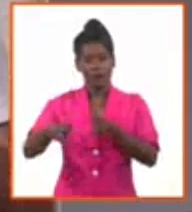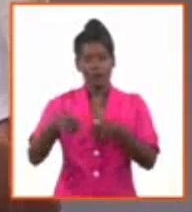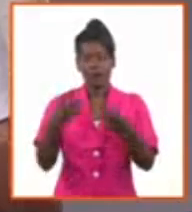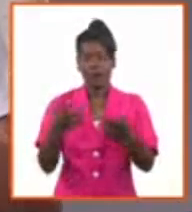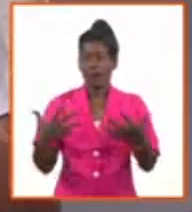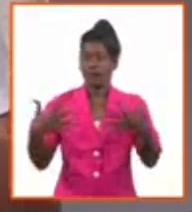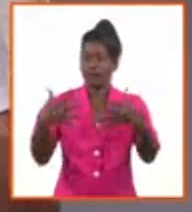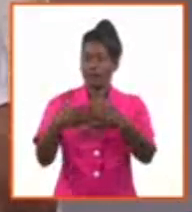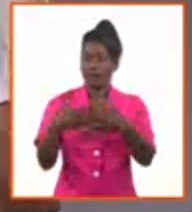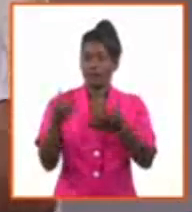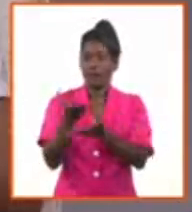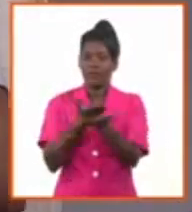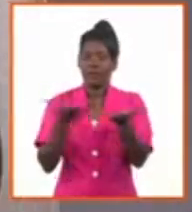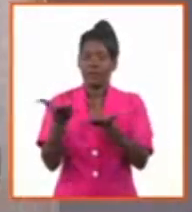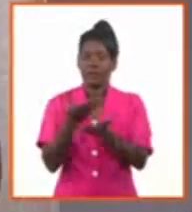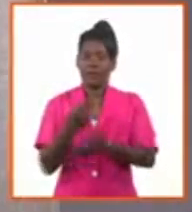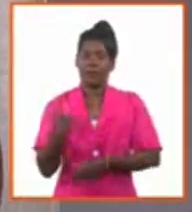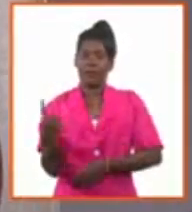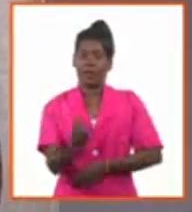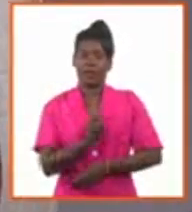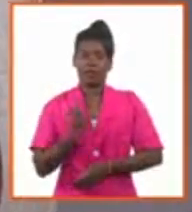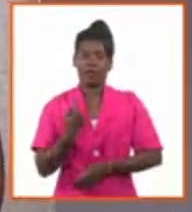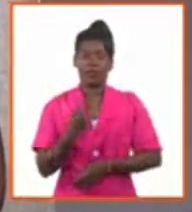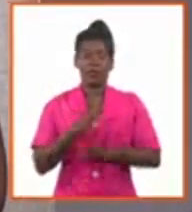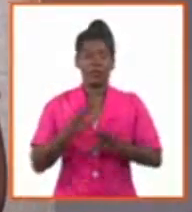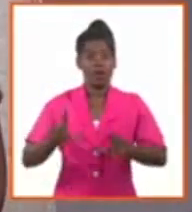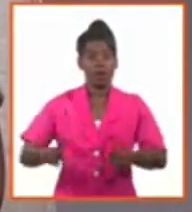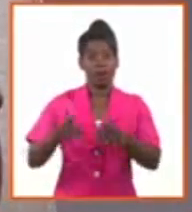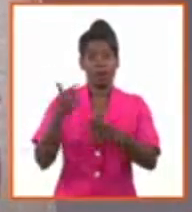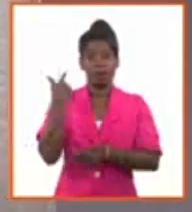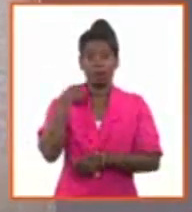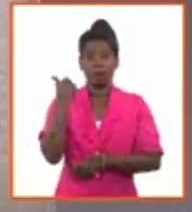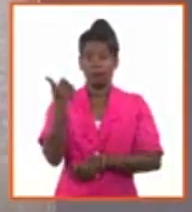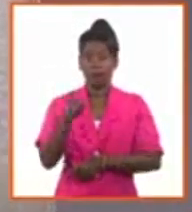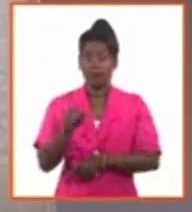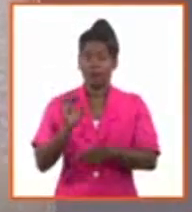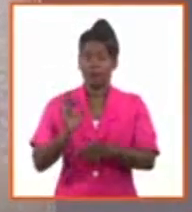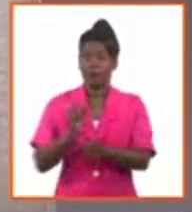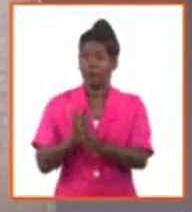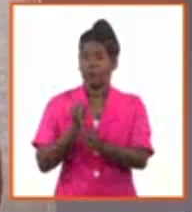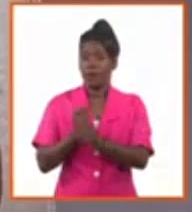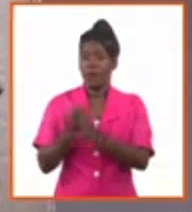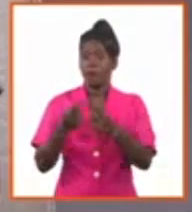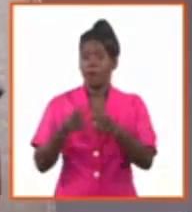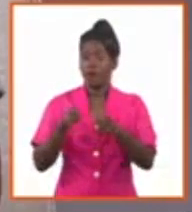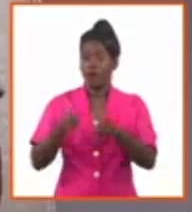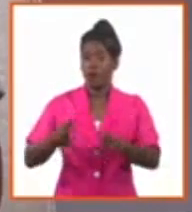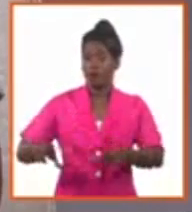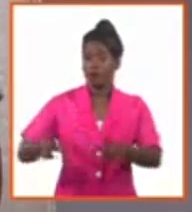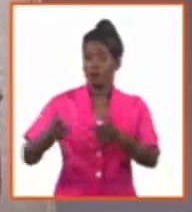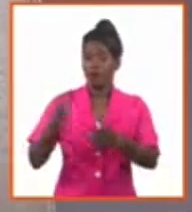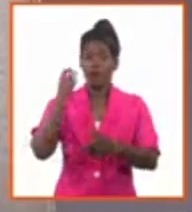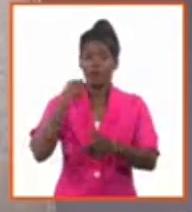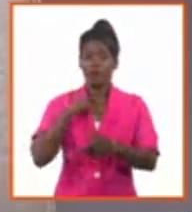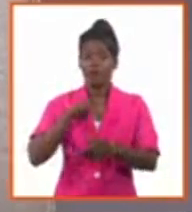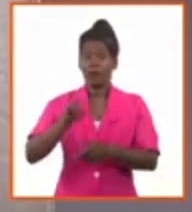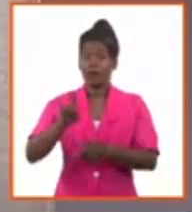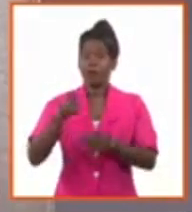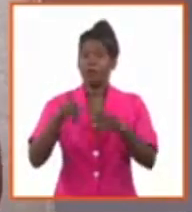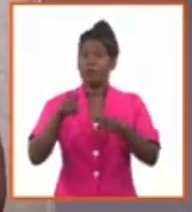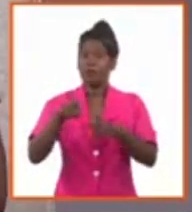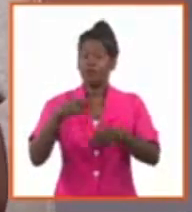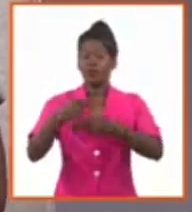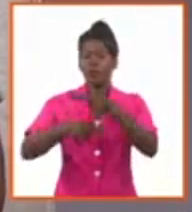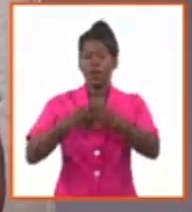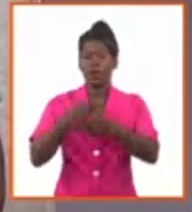y con esa organización. Llegamos también a un 10º Congreso, tú lo adelantabas, en el año del centenario de la FEU. Esto no tiene